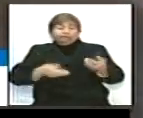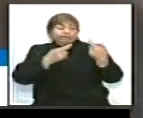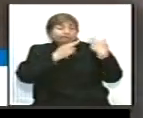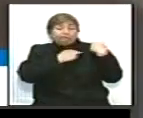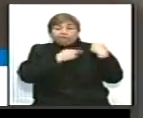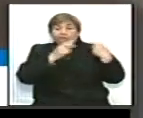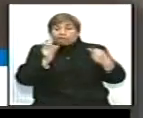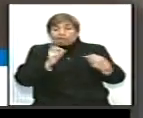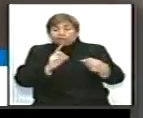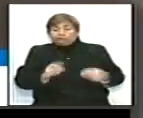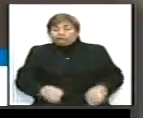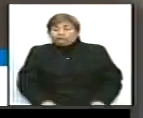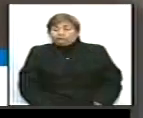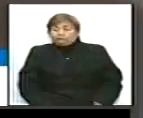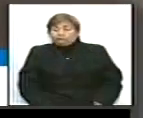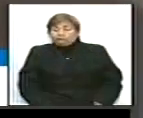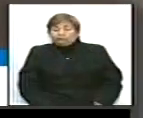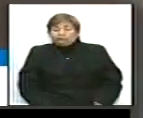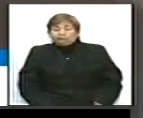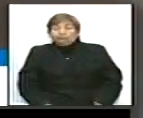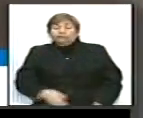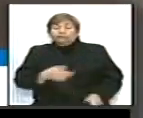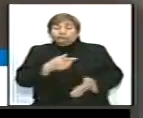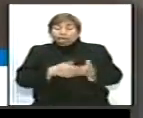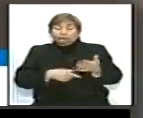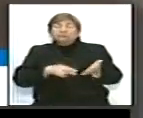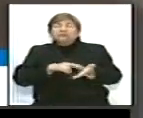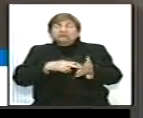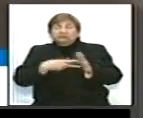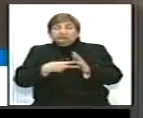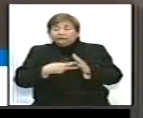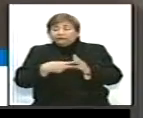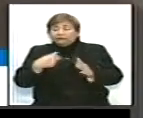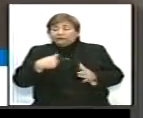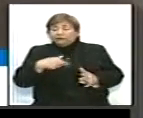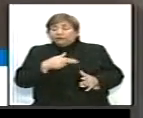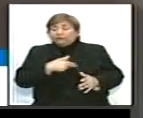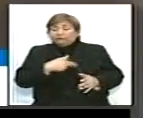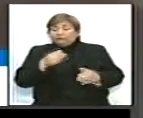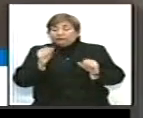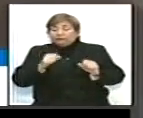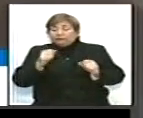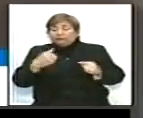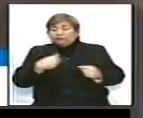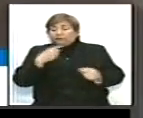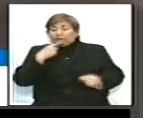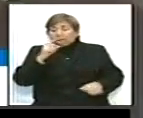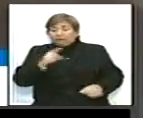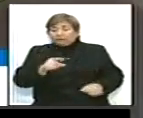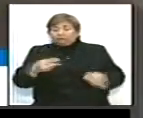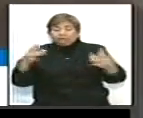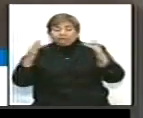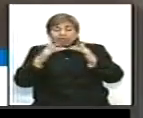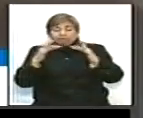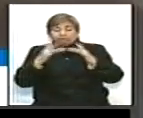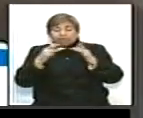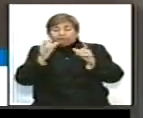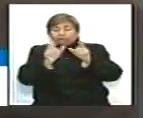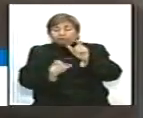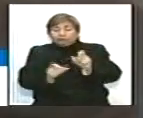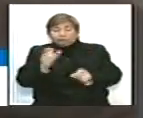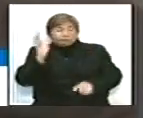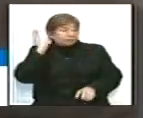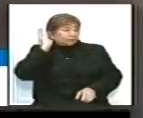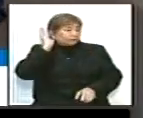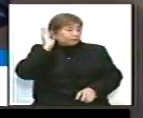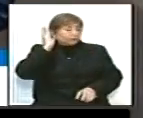su responsabilidad, presidente. Eso quiere decir que nosotros sí estamos conectados con la población, sí